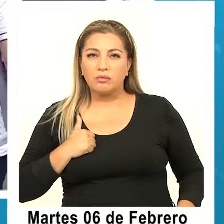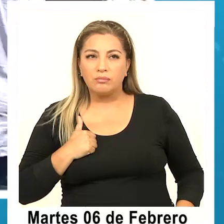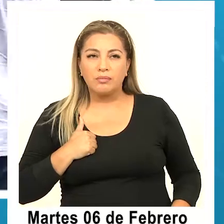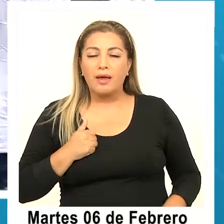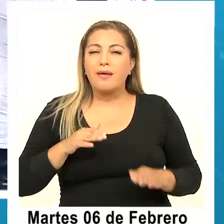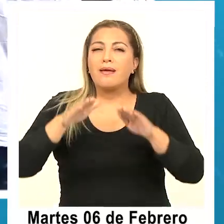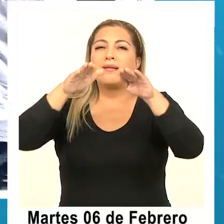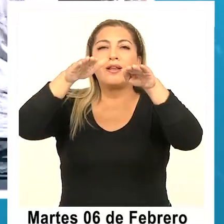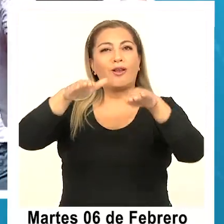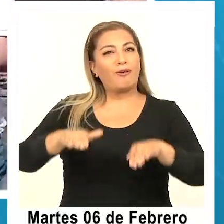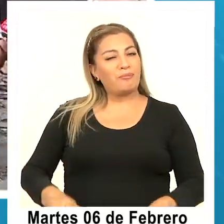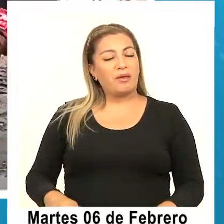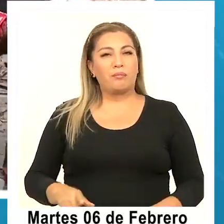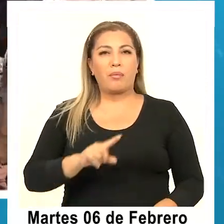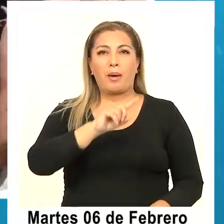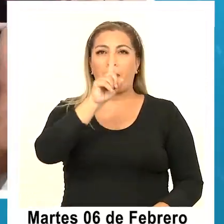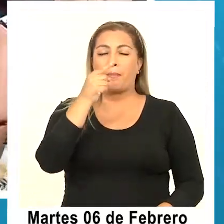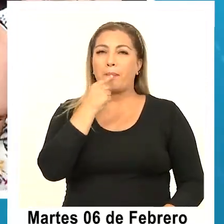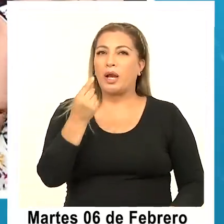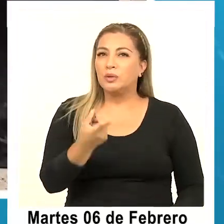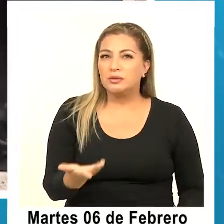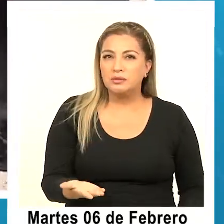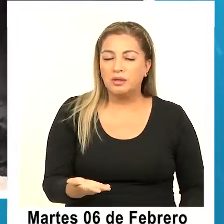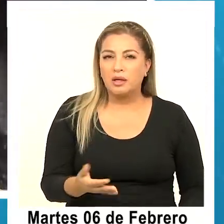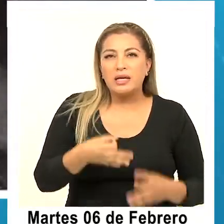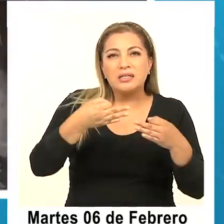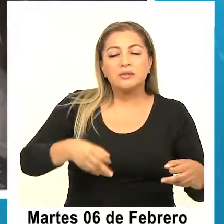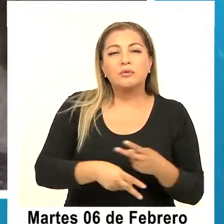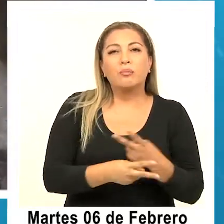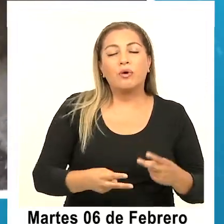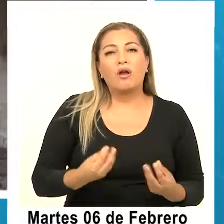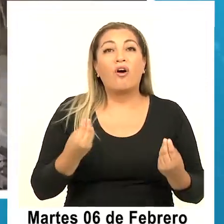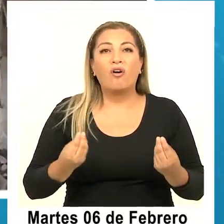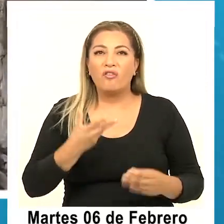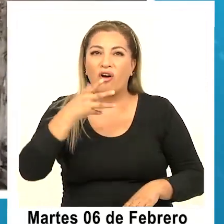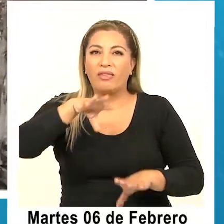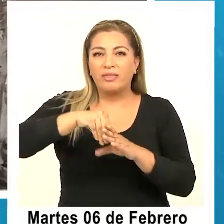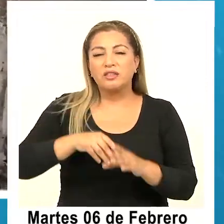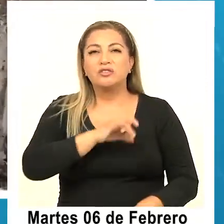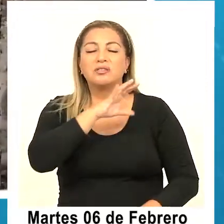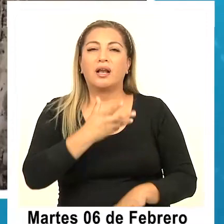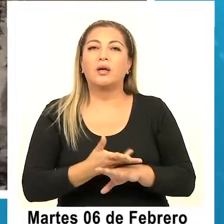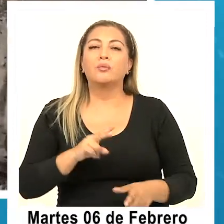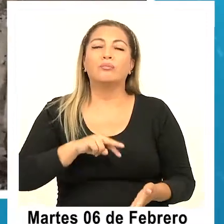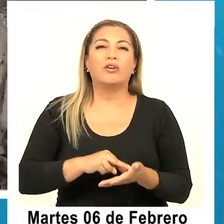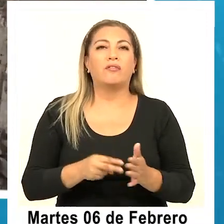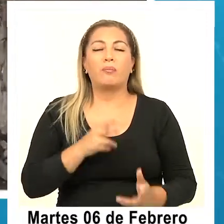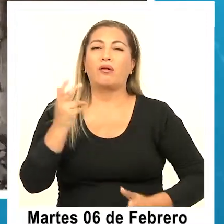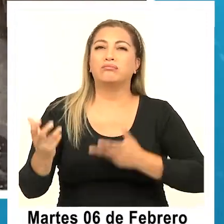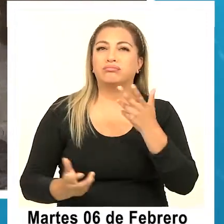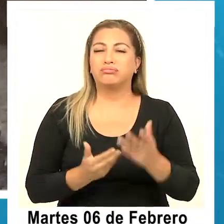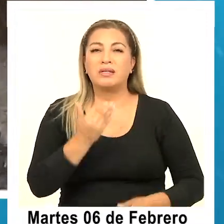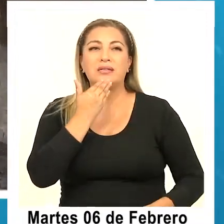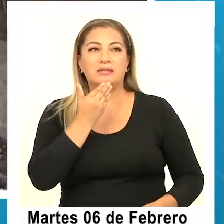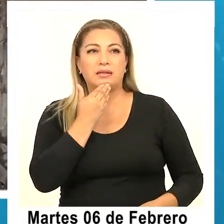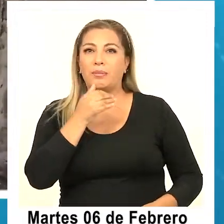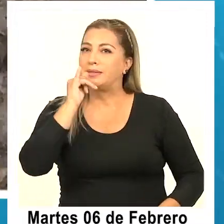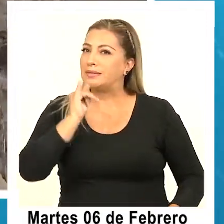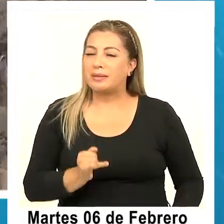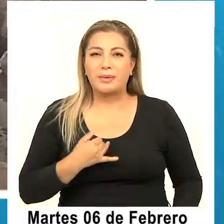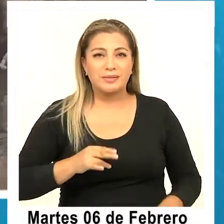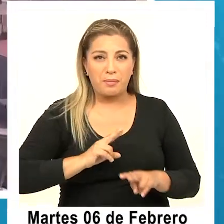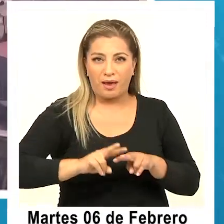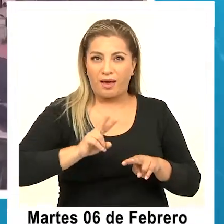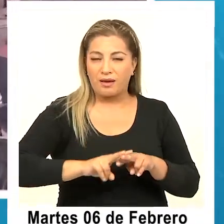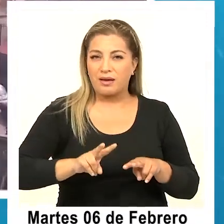regresamos a la misma asunto, a la misma pregunta que la seguridad pública. Es obvio que en Chile hay un problema con los incendios, sabiendo que es un país que además es propicio a